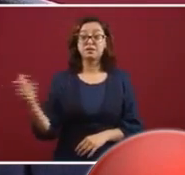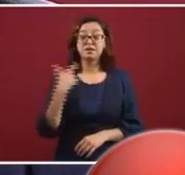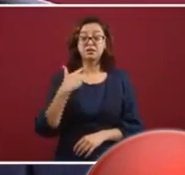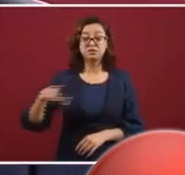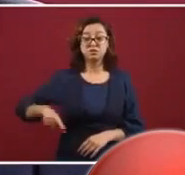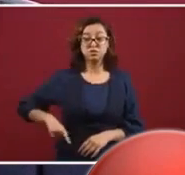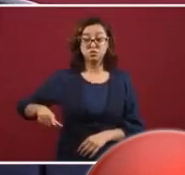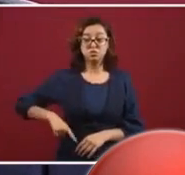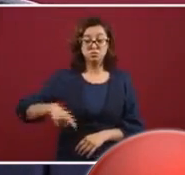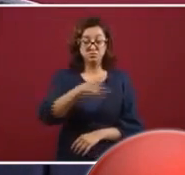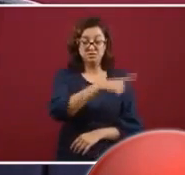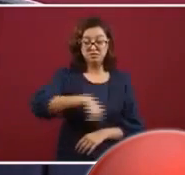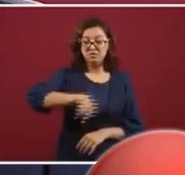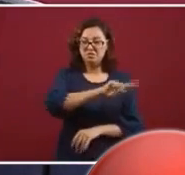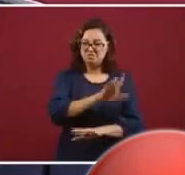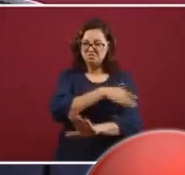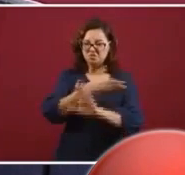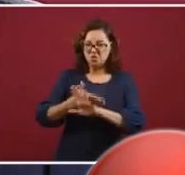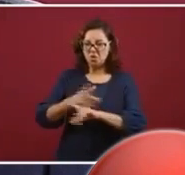en destruir a México,